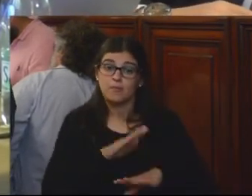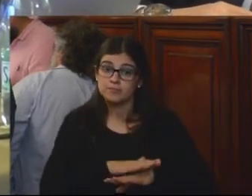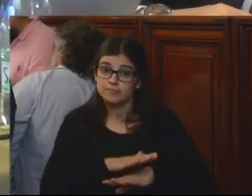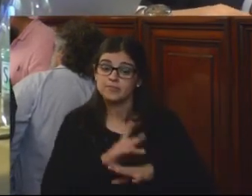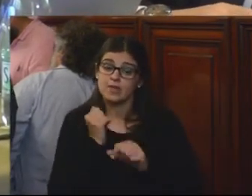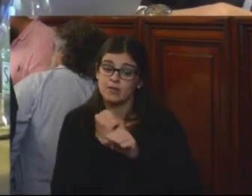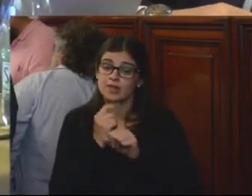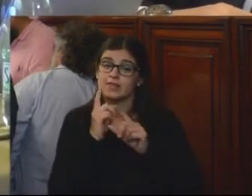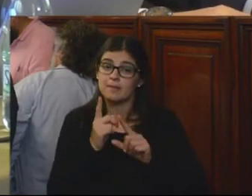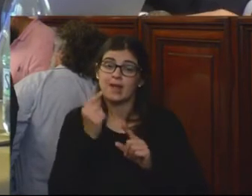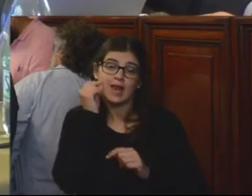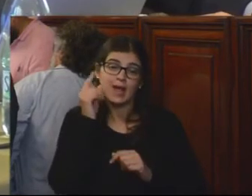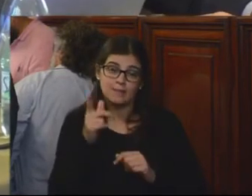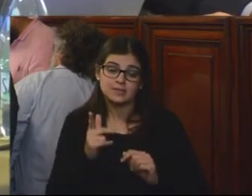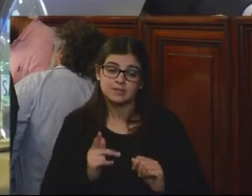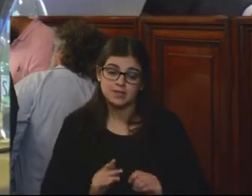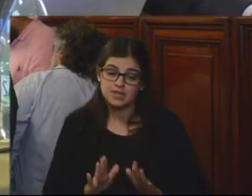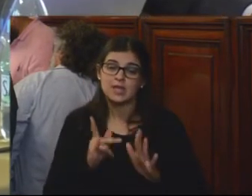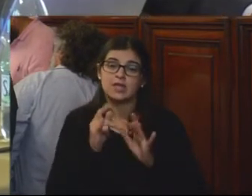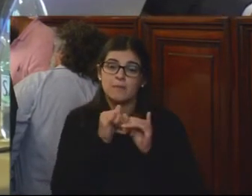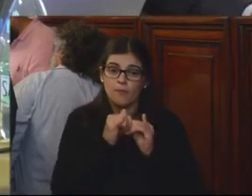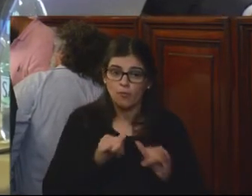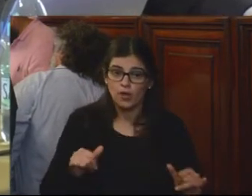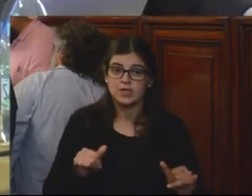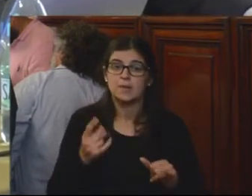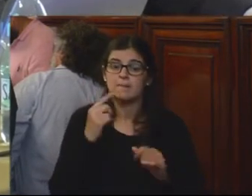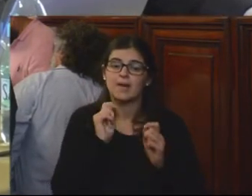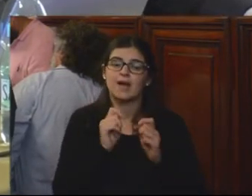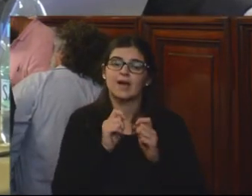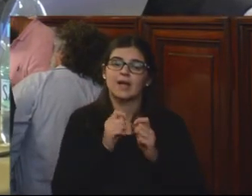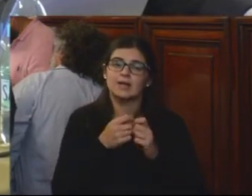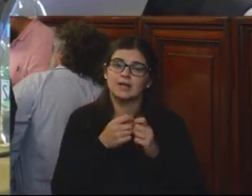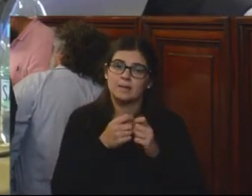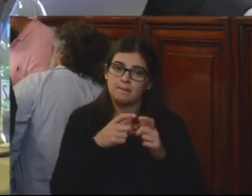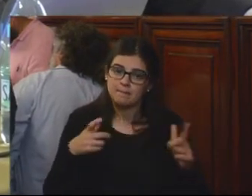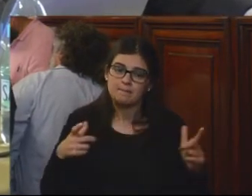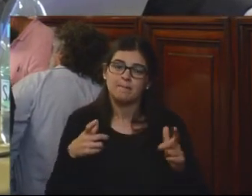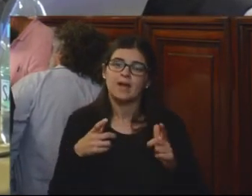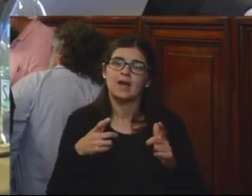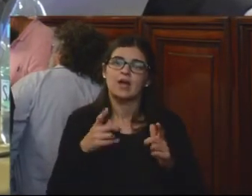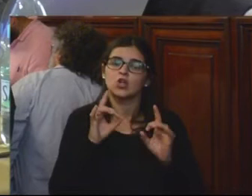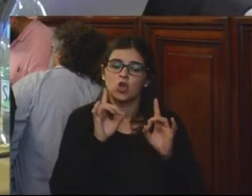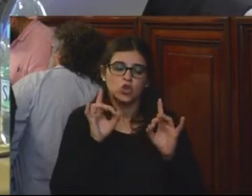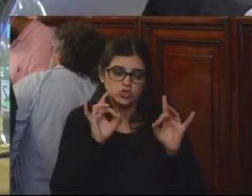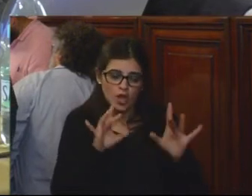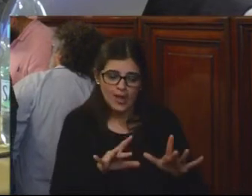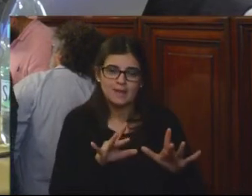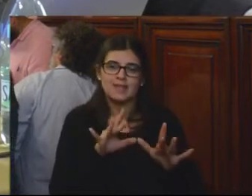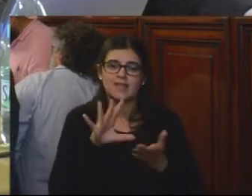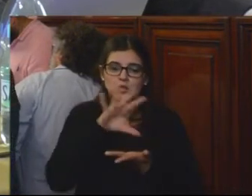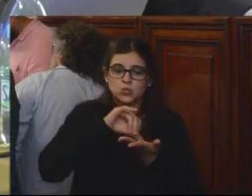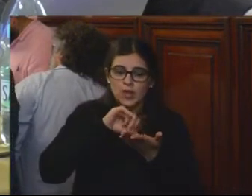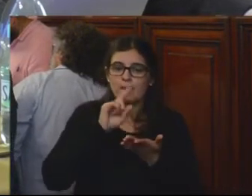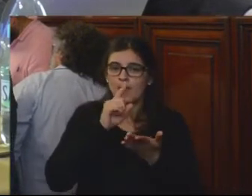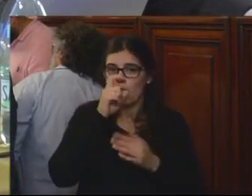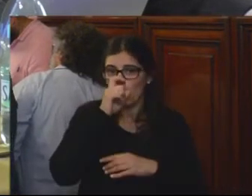trabajar tanto en las capacitaciones y publicaciones para ampliar su radio de acción no solo a la ciudad de buenos aires sino